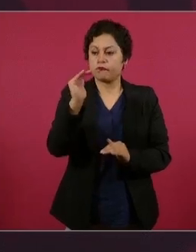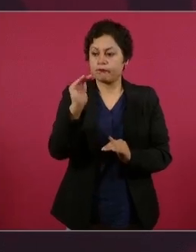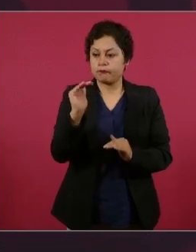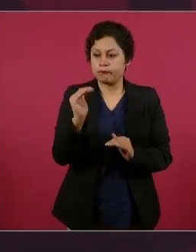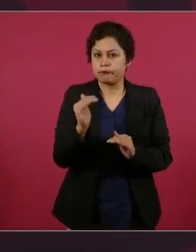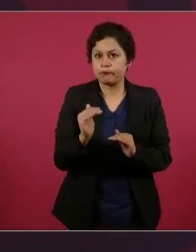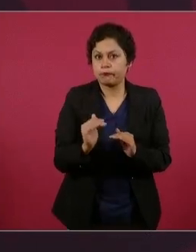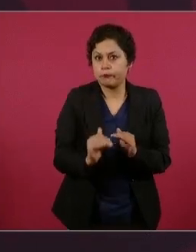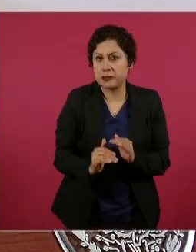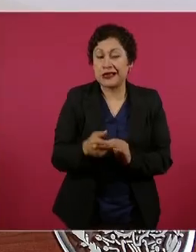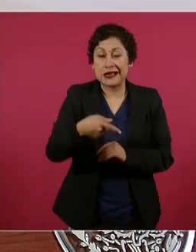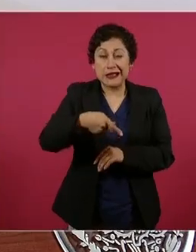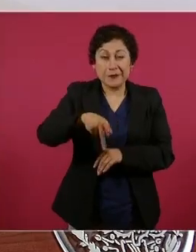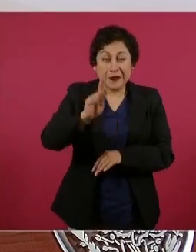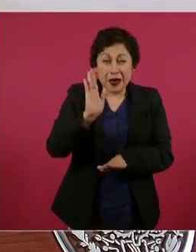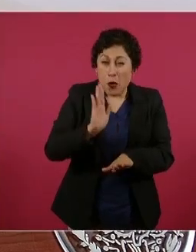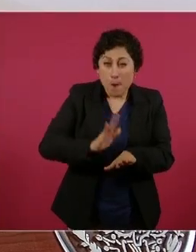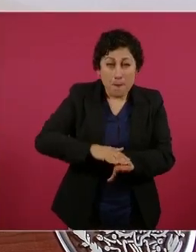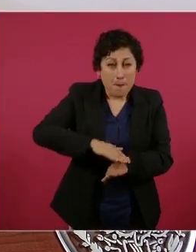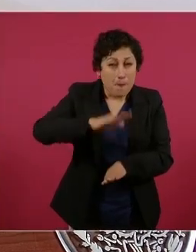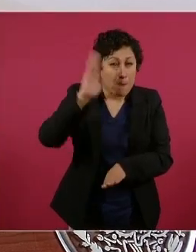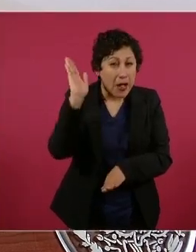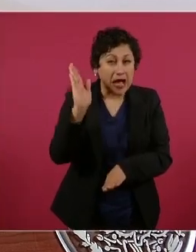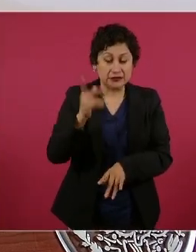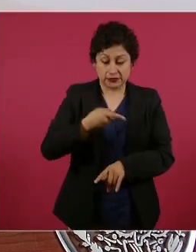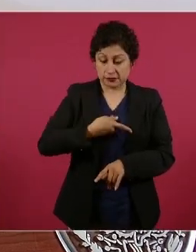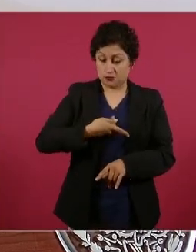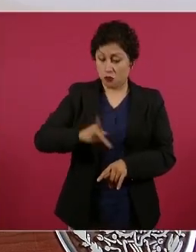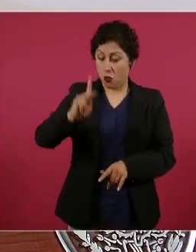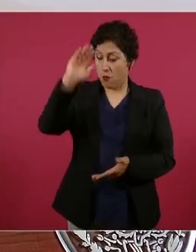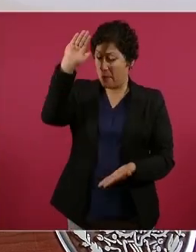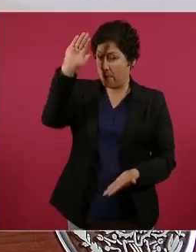gobernamos fue en Chiapas.